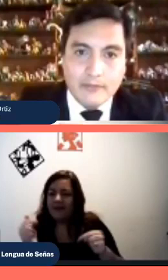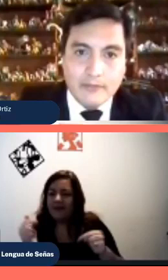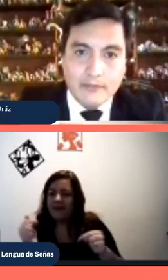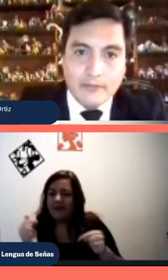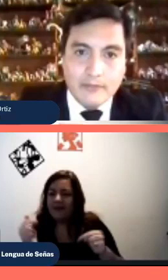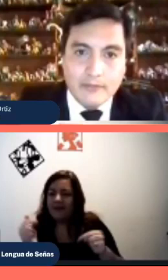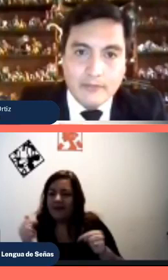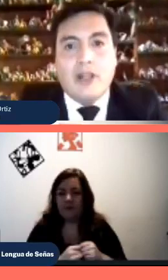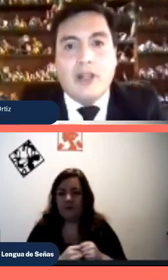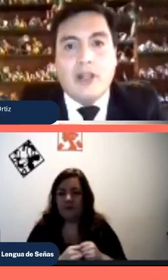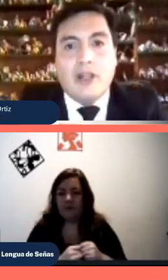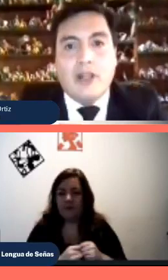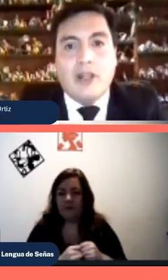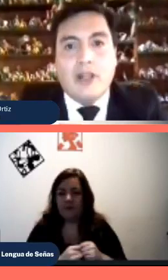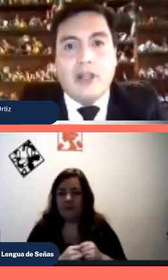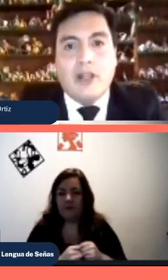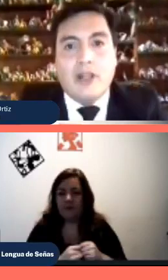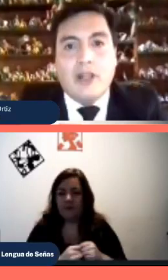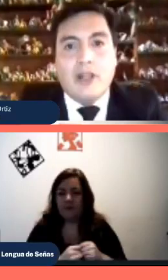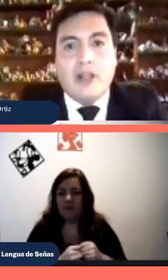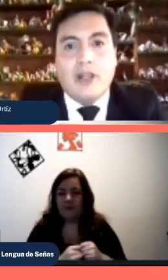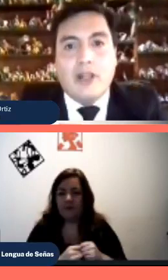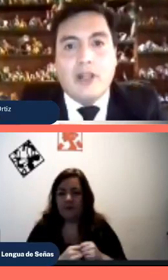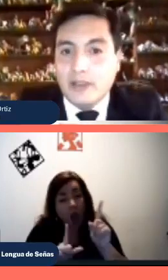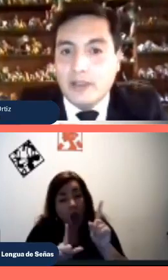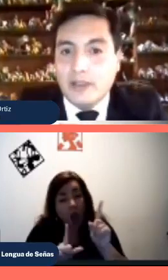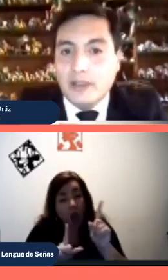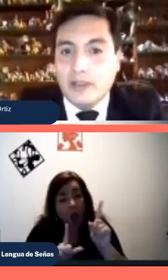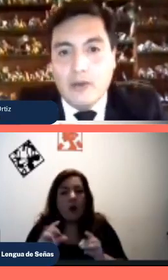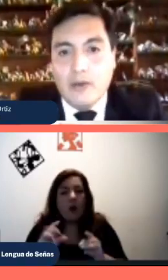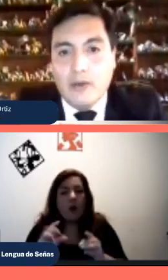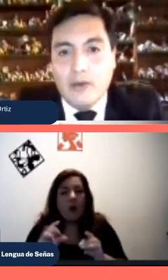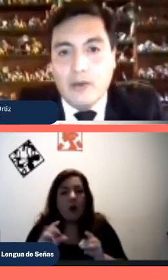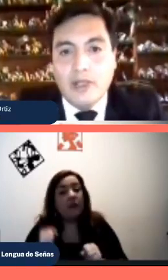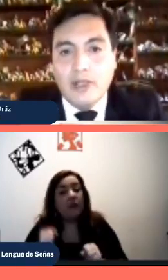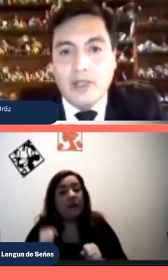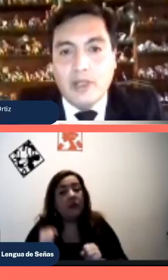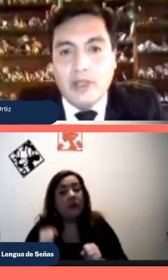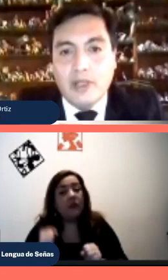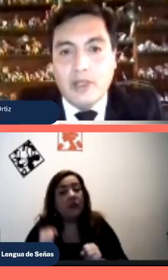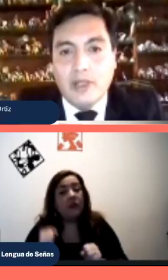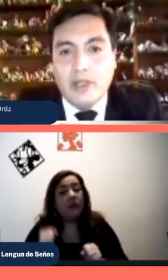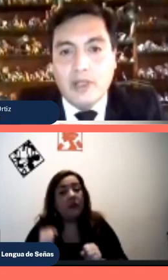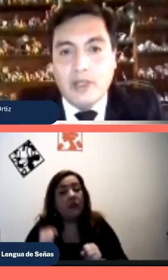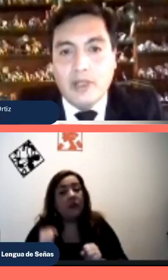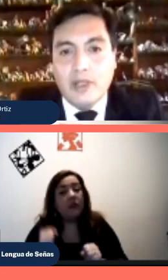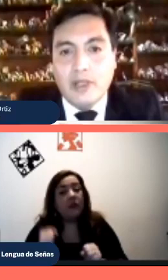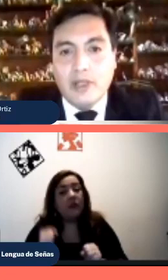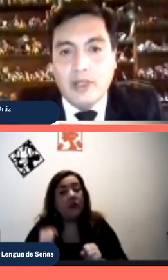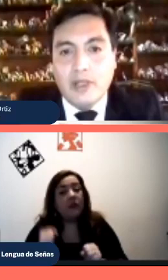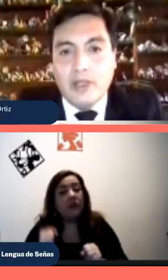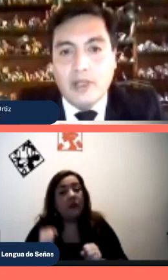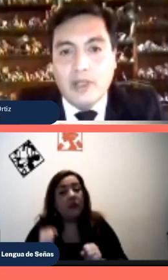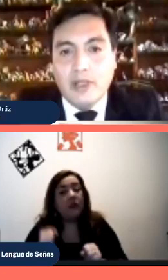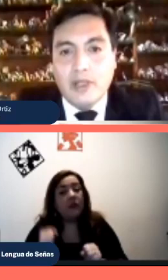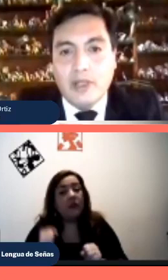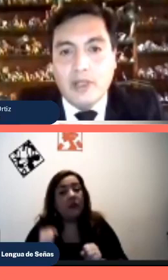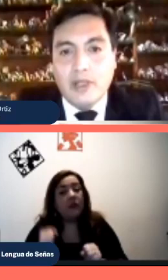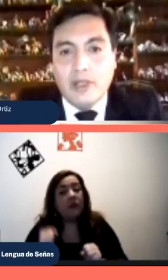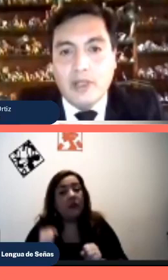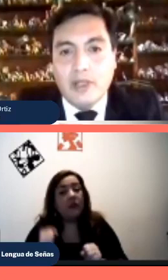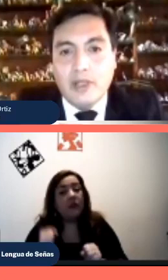También se han encontrado restos que podrían atribuirse a un dinosaurio herbívoro de estos